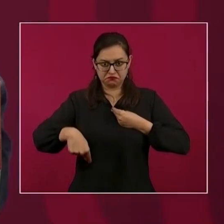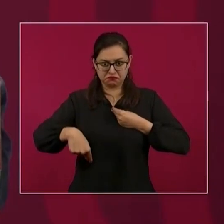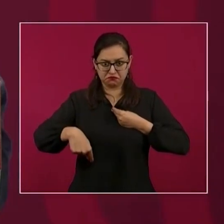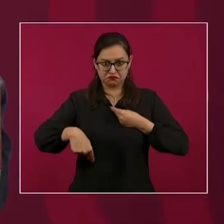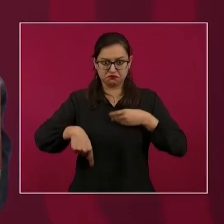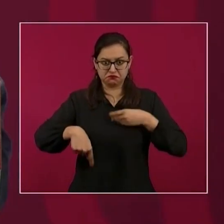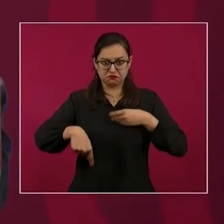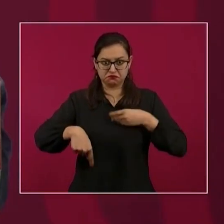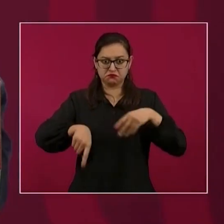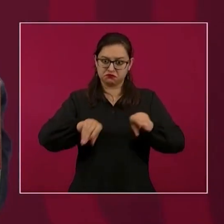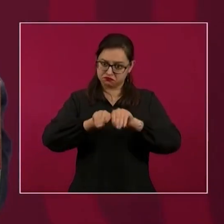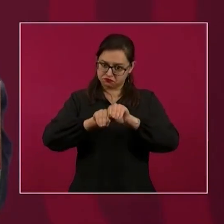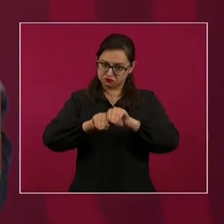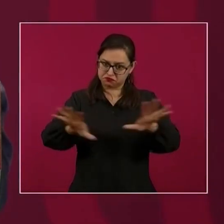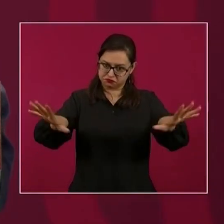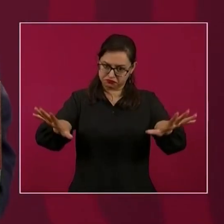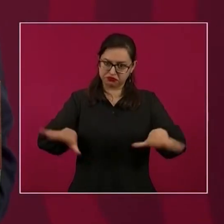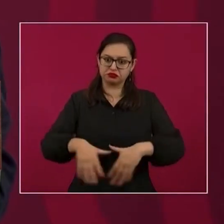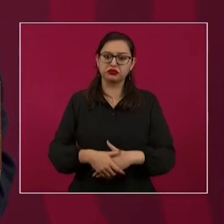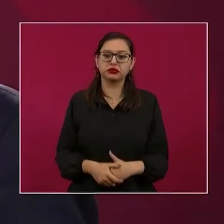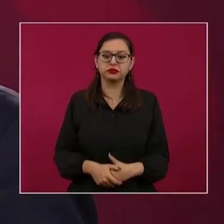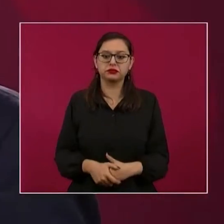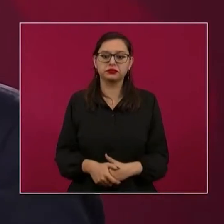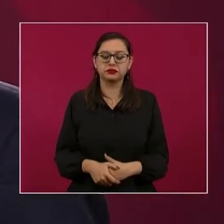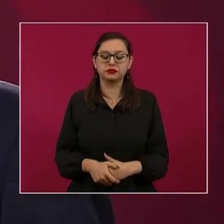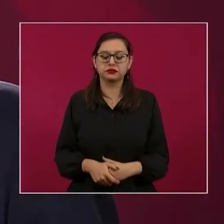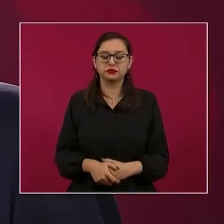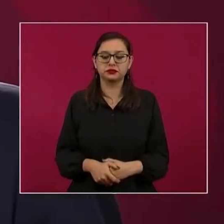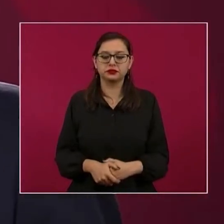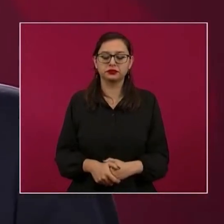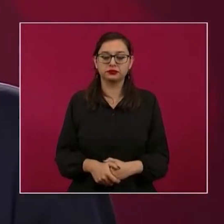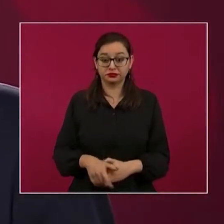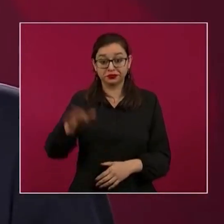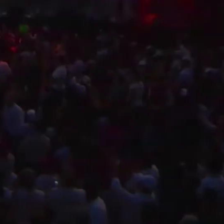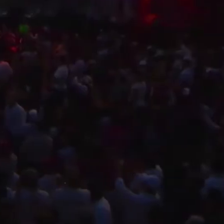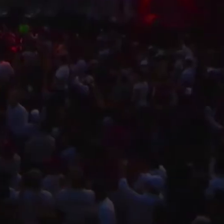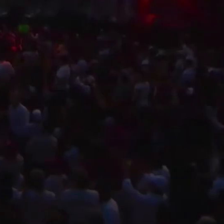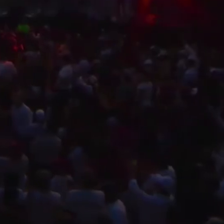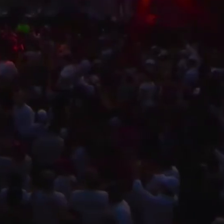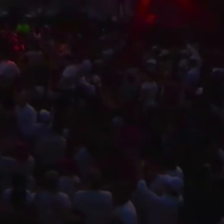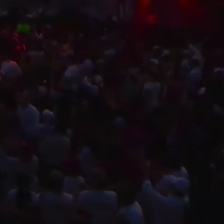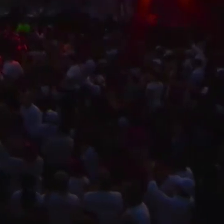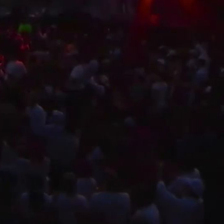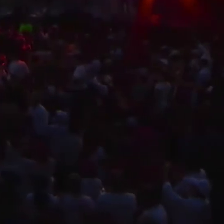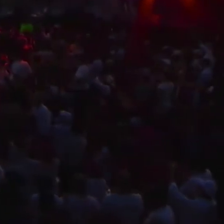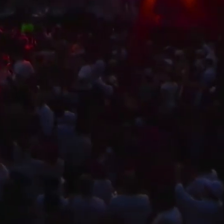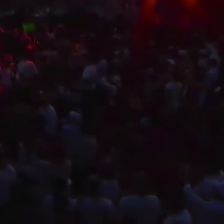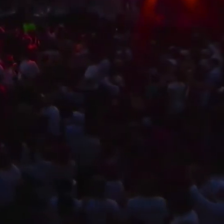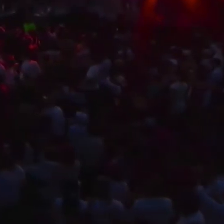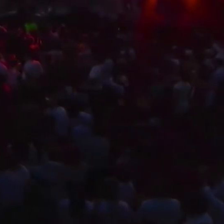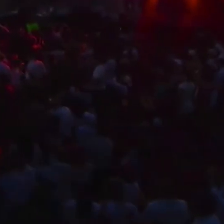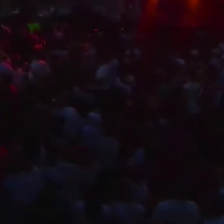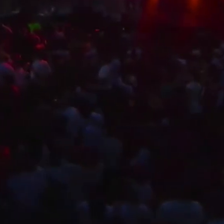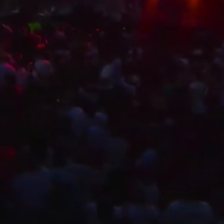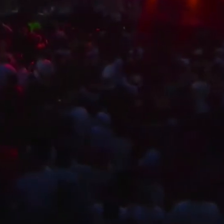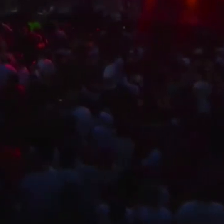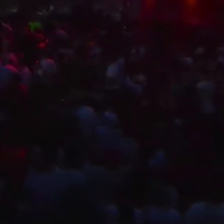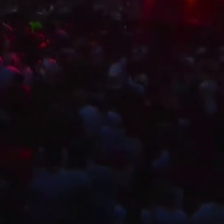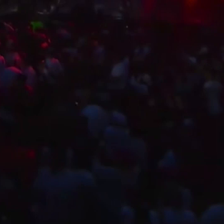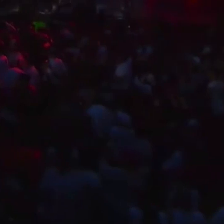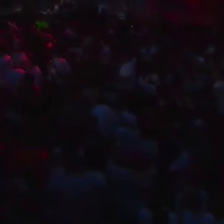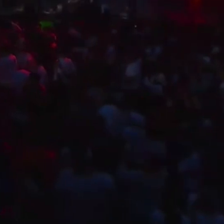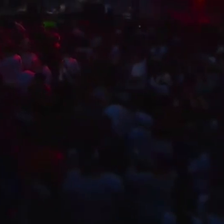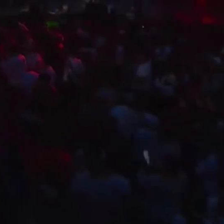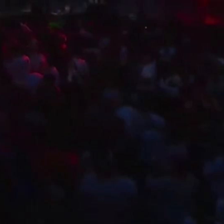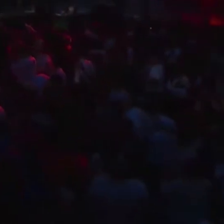y la damos a conocer, ¿de acuerdo? En junio de 2018, la cantante Belinda